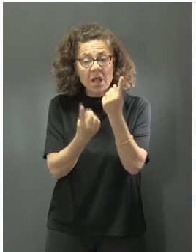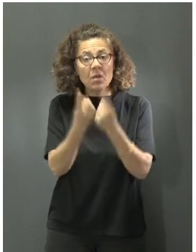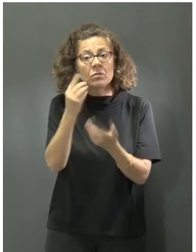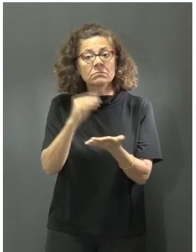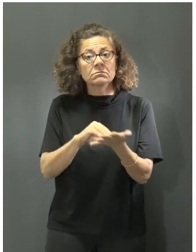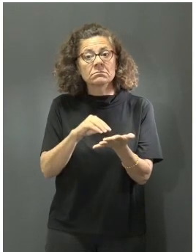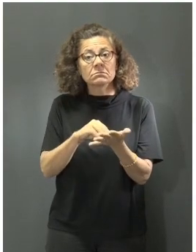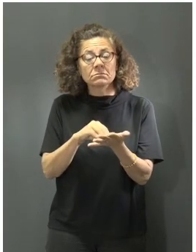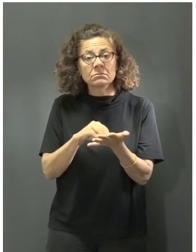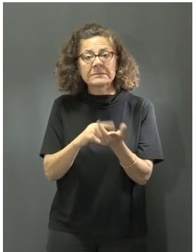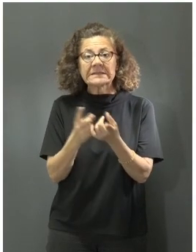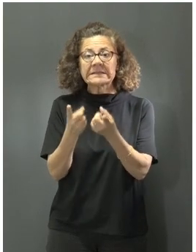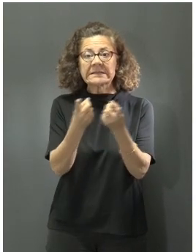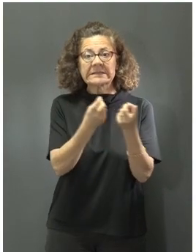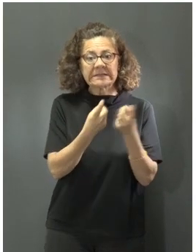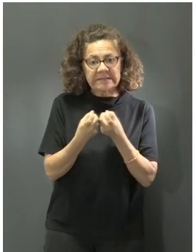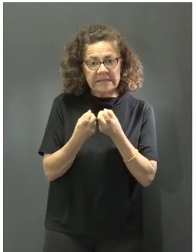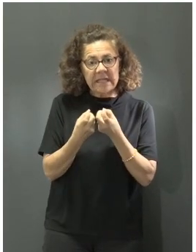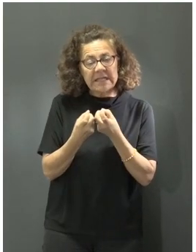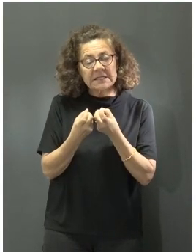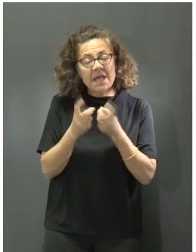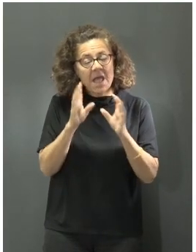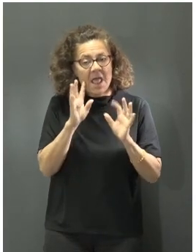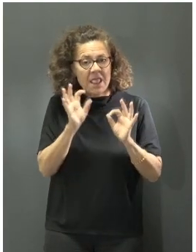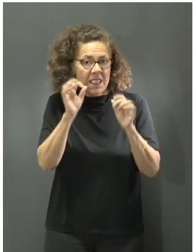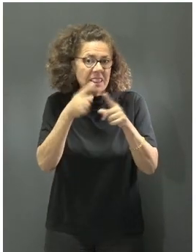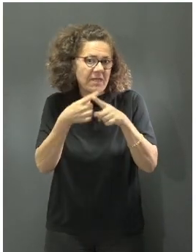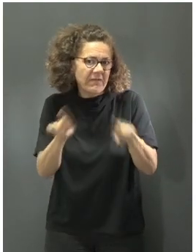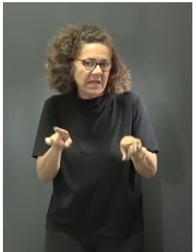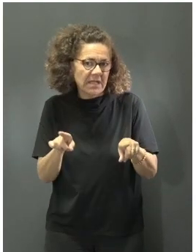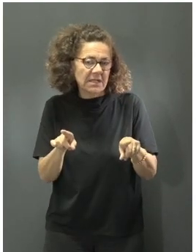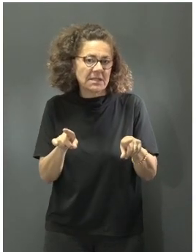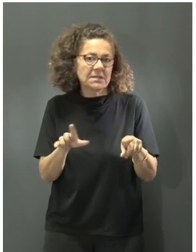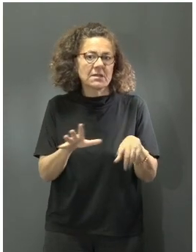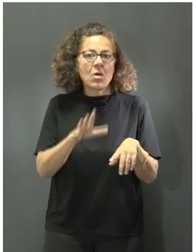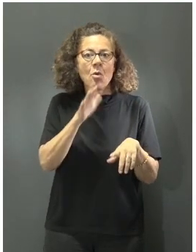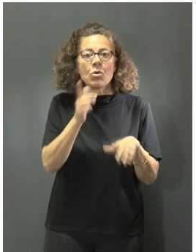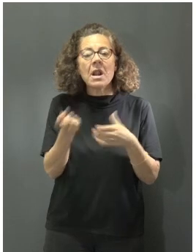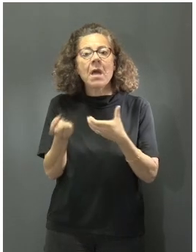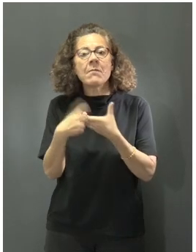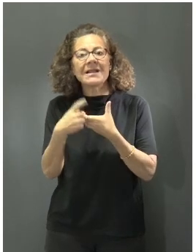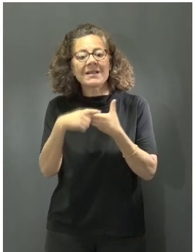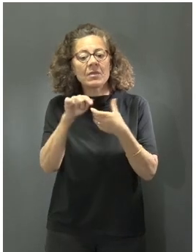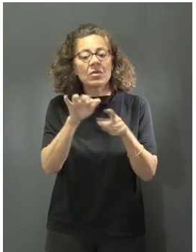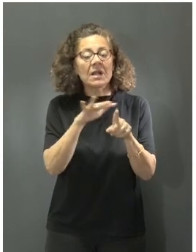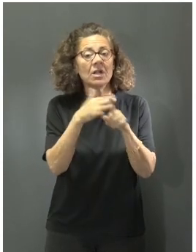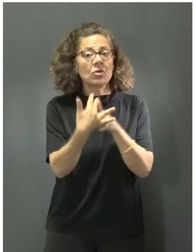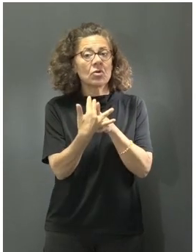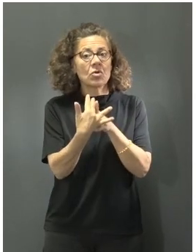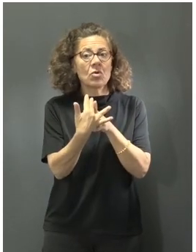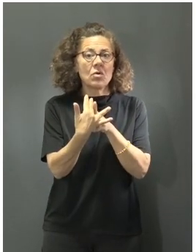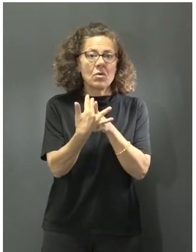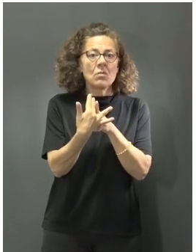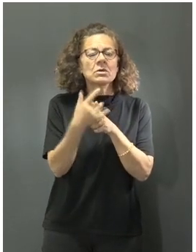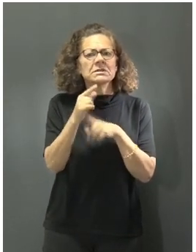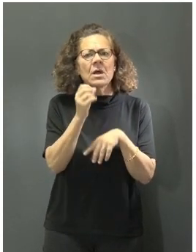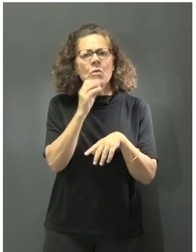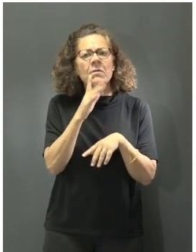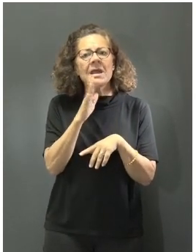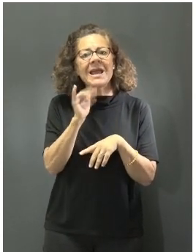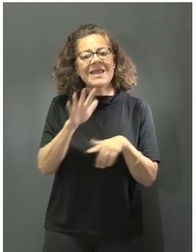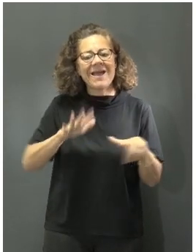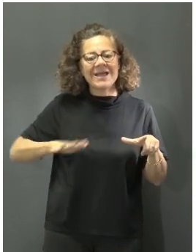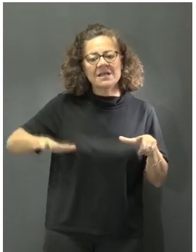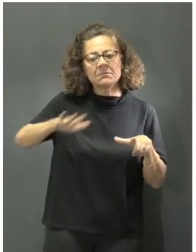veces tienen necesidades un poquito diferentes en cuanto a la participación en un entorno, pues viene muy bien que haya